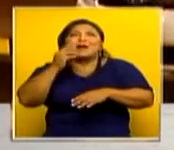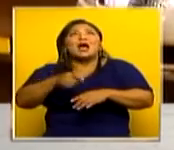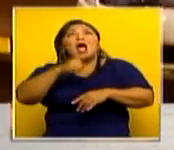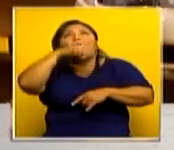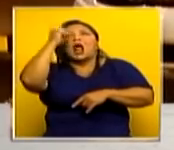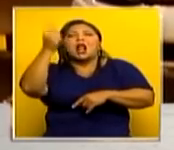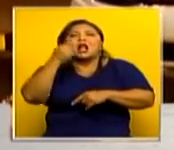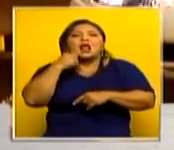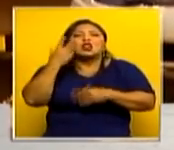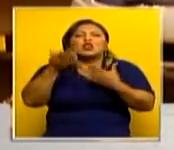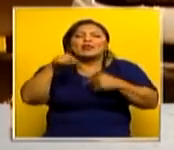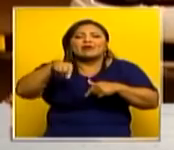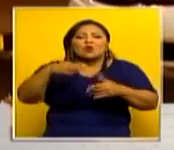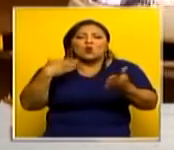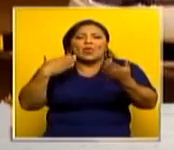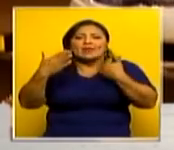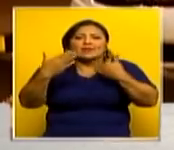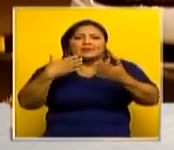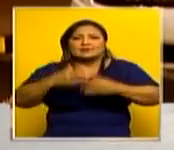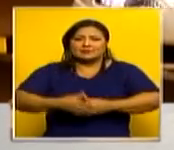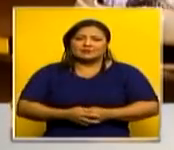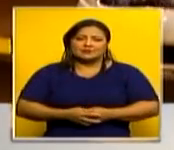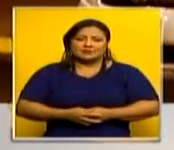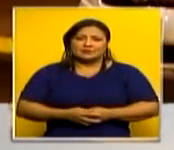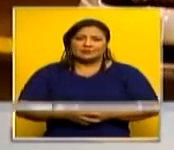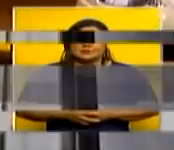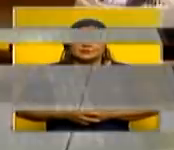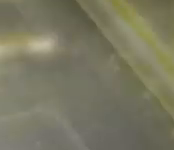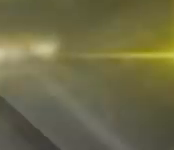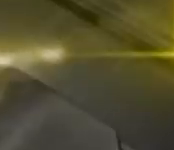Todo esto ocurrió aquí en Guayaquil.